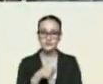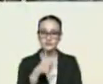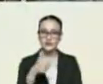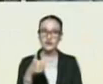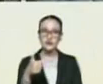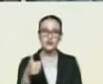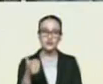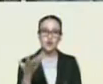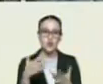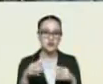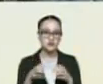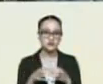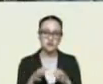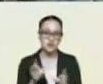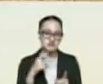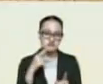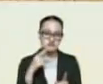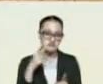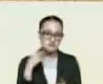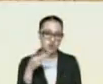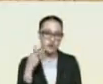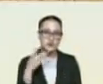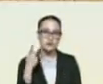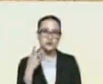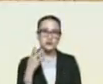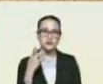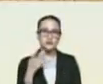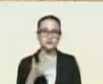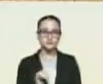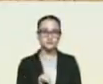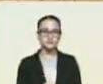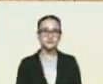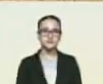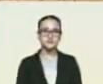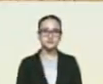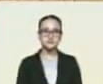partido, organización con fines políticos tuvieron.